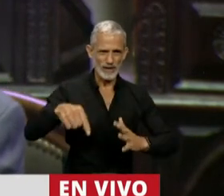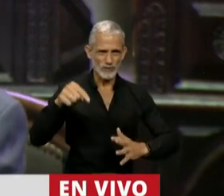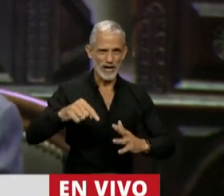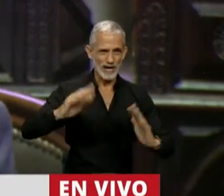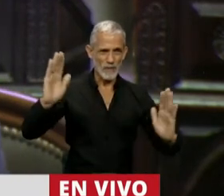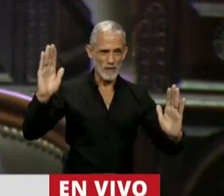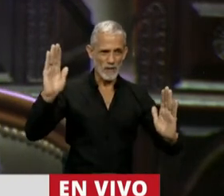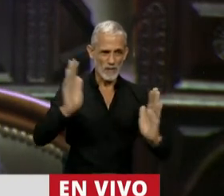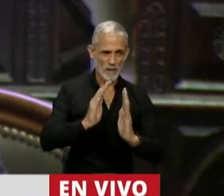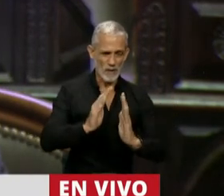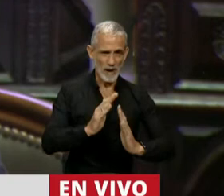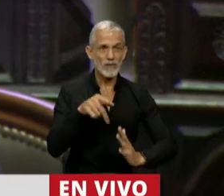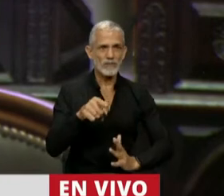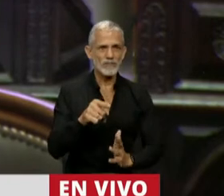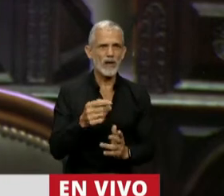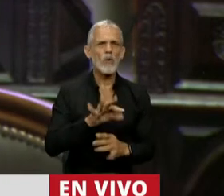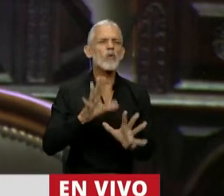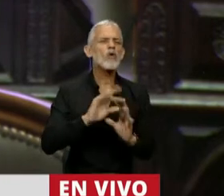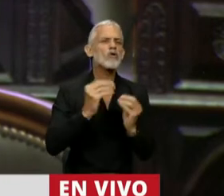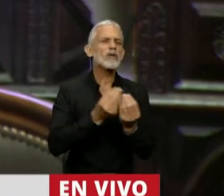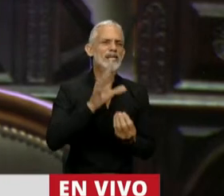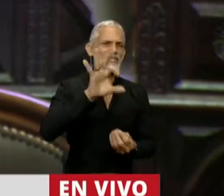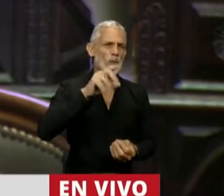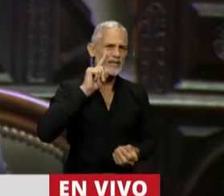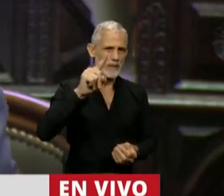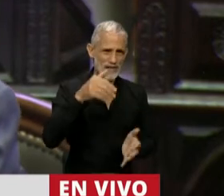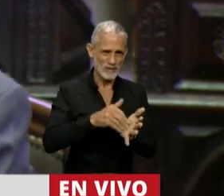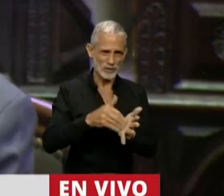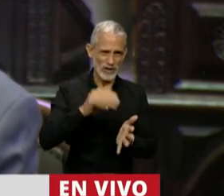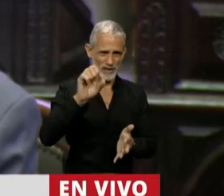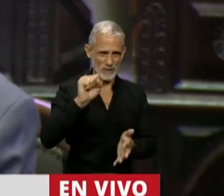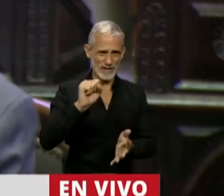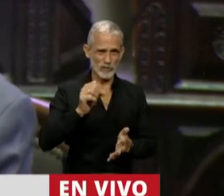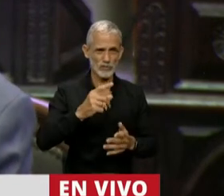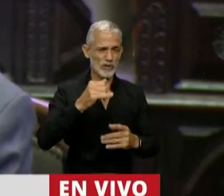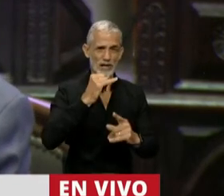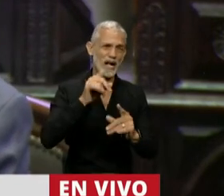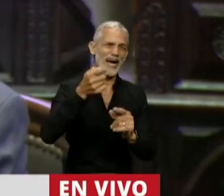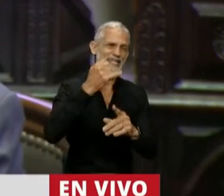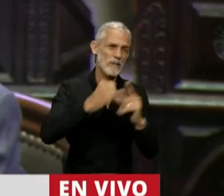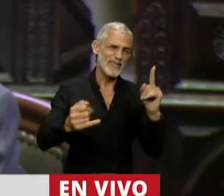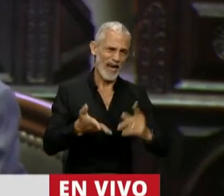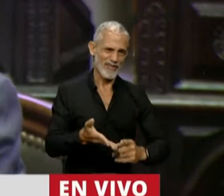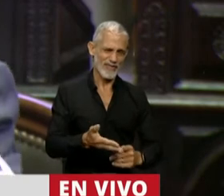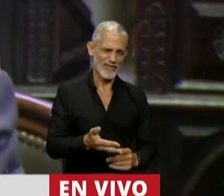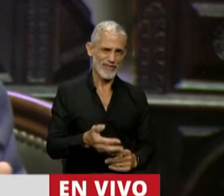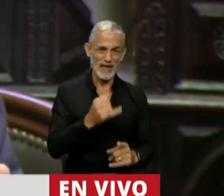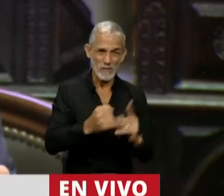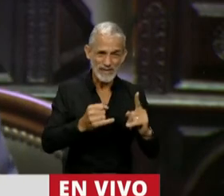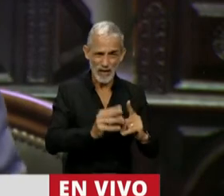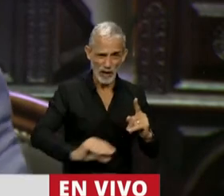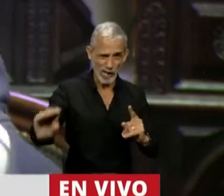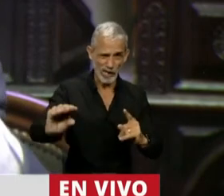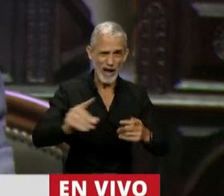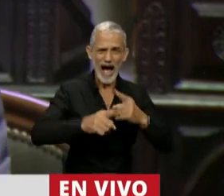reduce, esa cifra es de más de 50.000 millones de pesos. Es decir, que se baja a la mitad y se lo hace de manera inmediata, y se lo hace